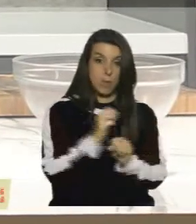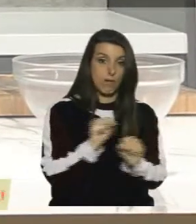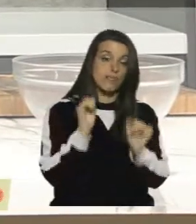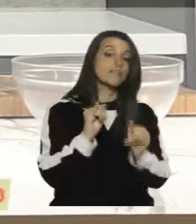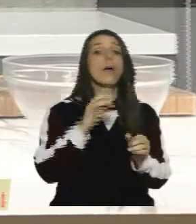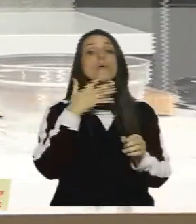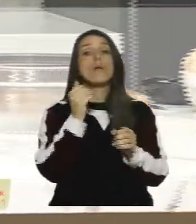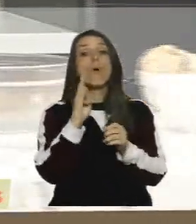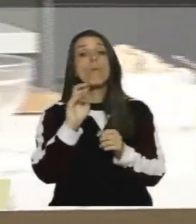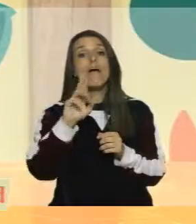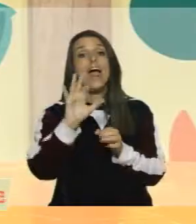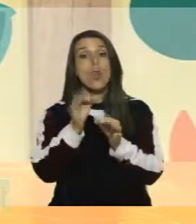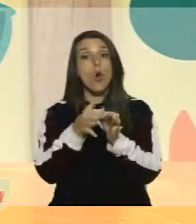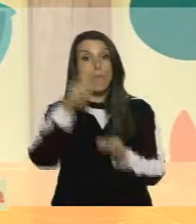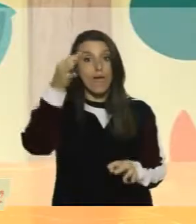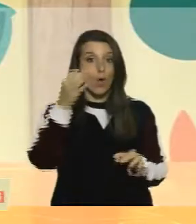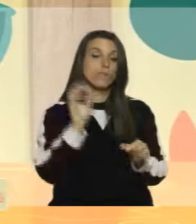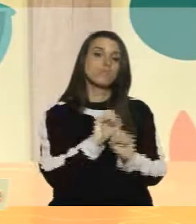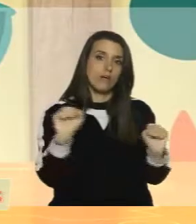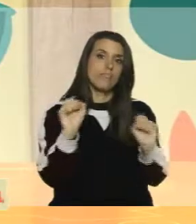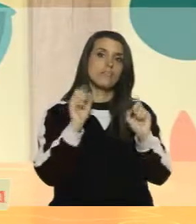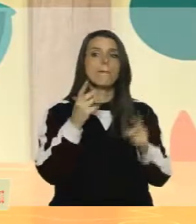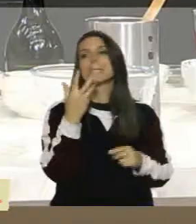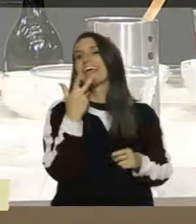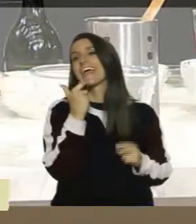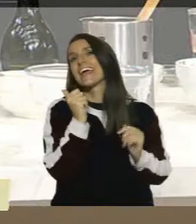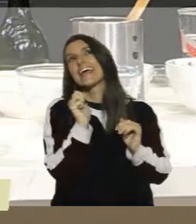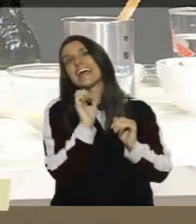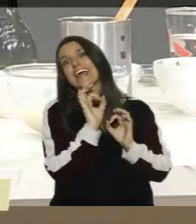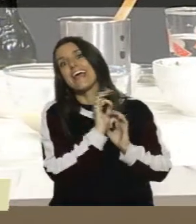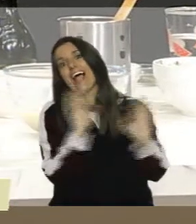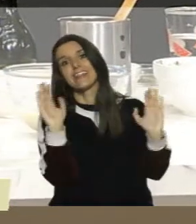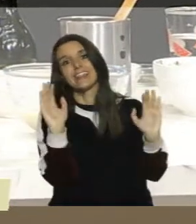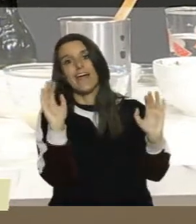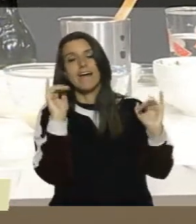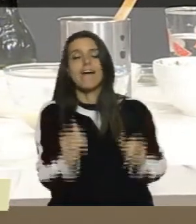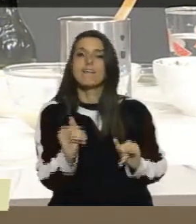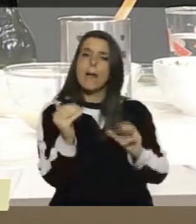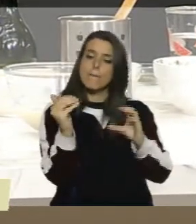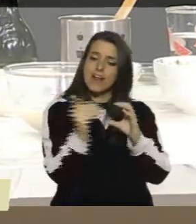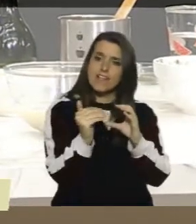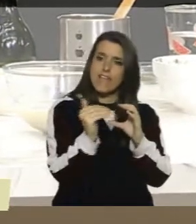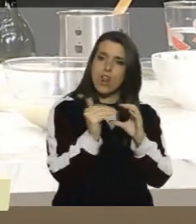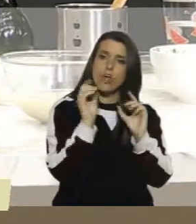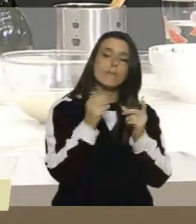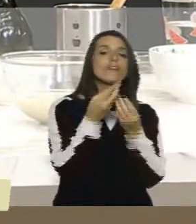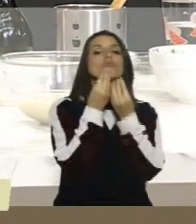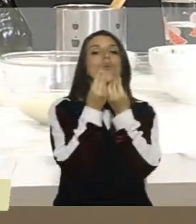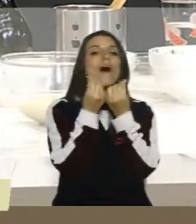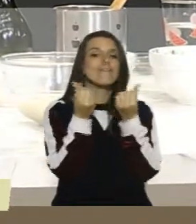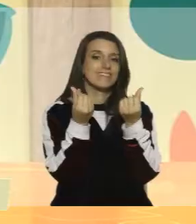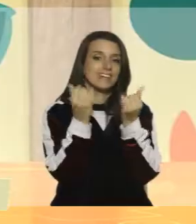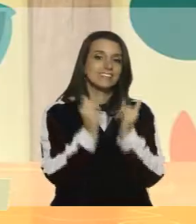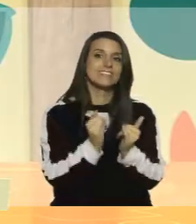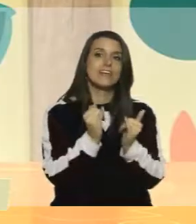puerro, vamos con puerro también. Qué rico el puerro también. Me encanta el puerro. Le pongo un poquito de leche a veces para que quede más suave. No